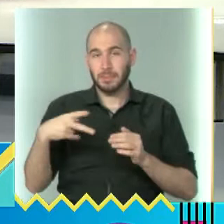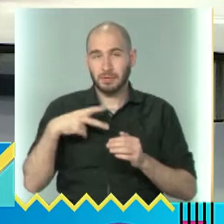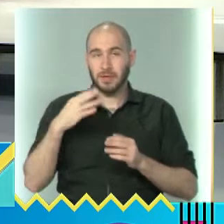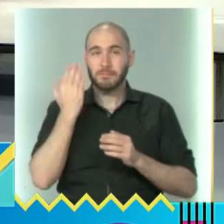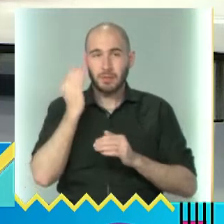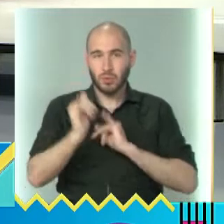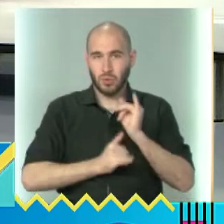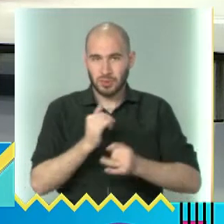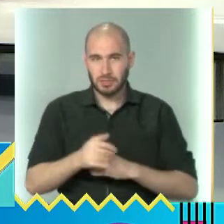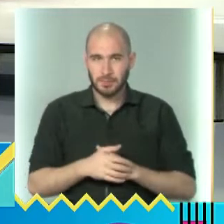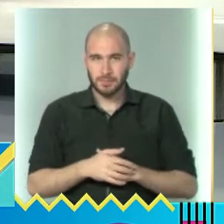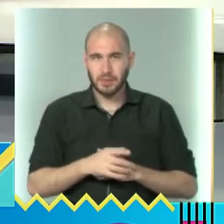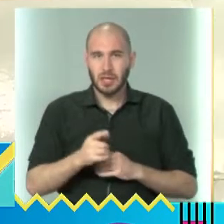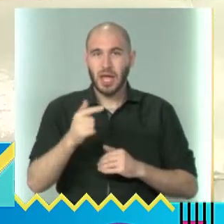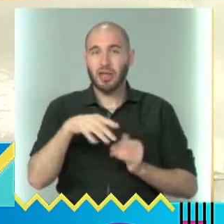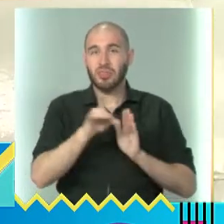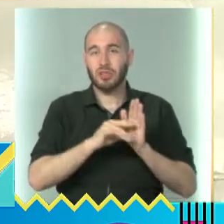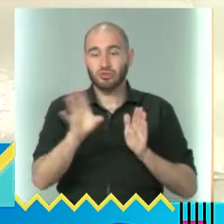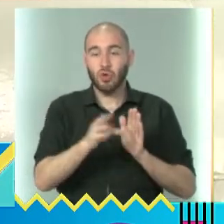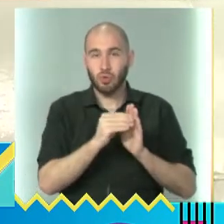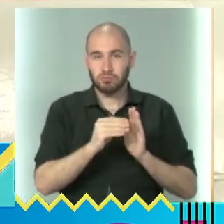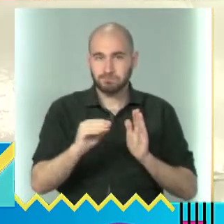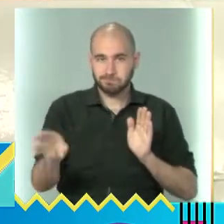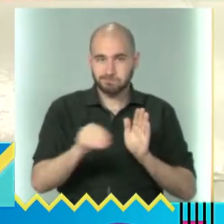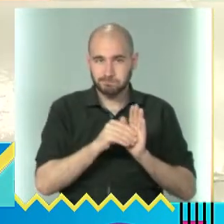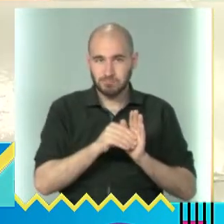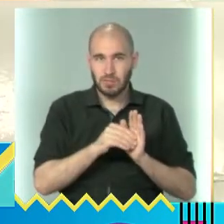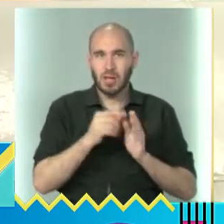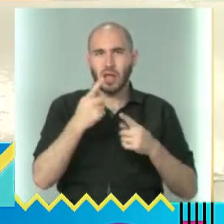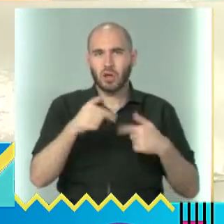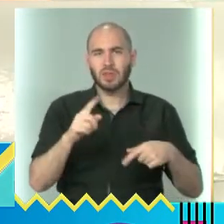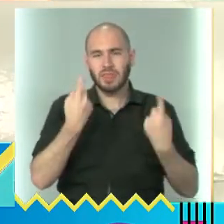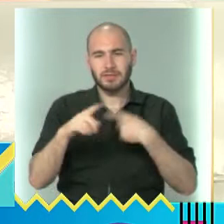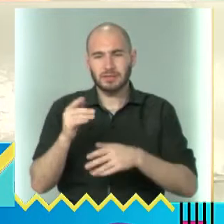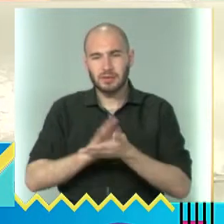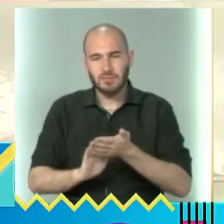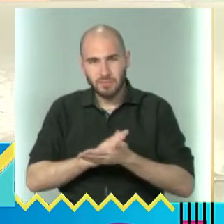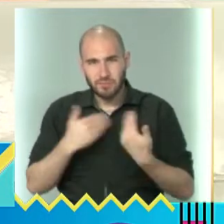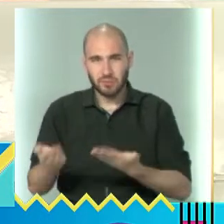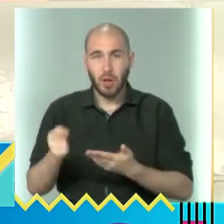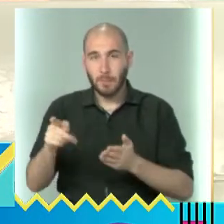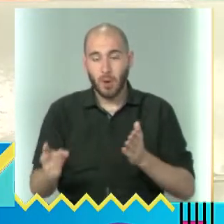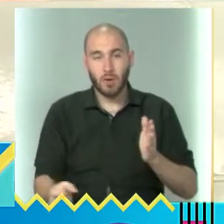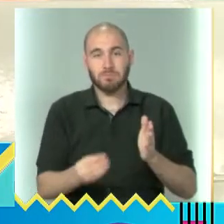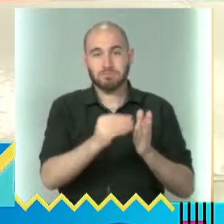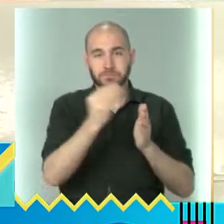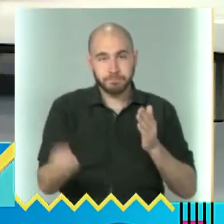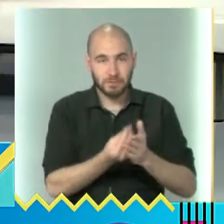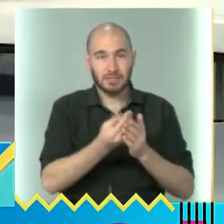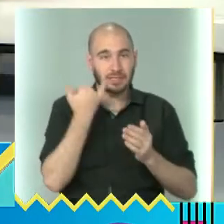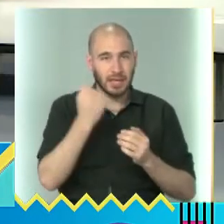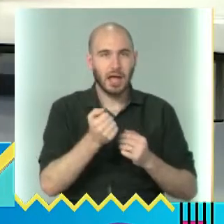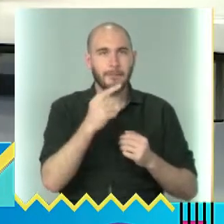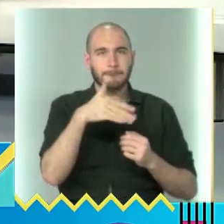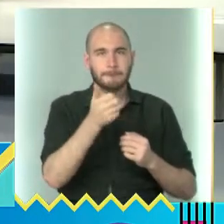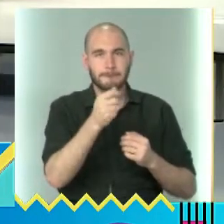dice que ellos toman todos estos datos para poder sugerirte distintas cosas. Entonces, desde el momento que vos lo subís, ellos ya lo almacenan. Porque Zuckerberg lo que